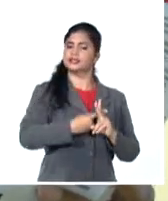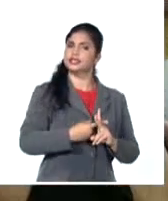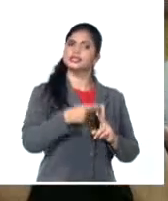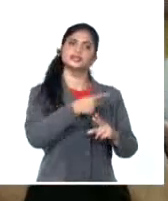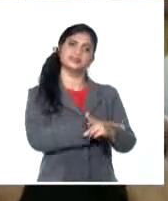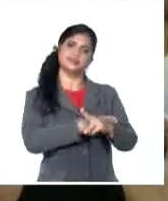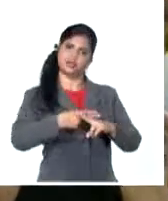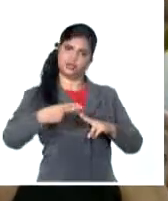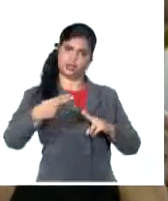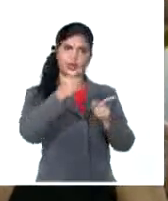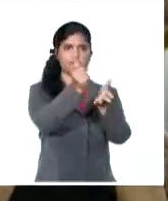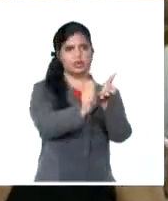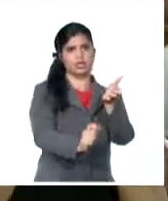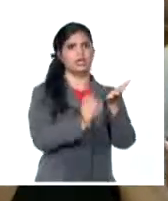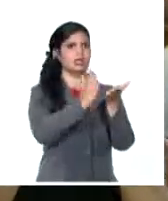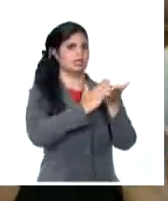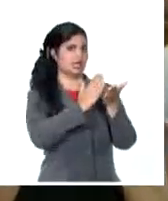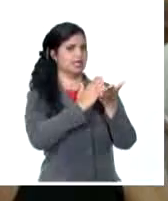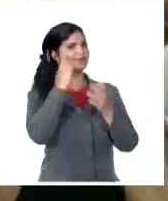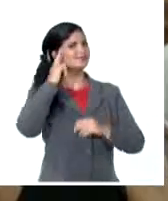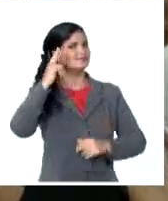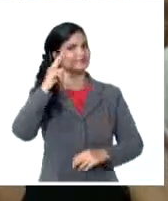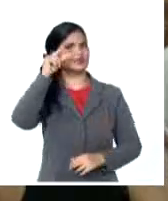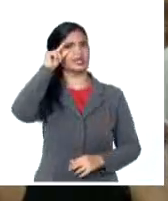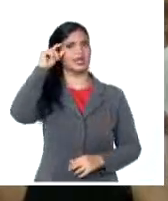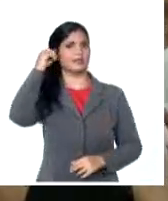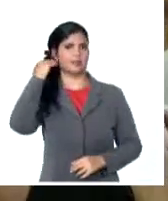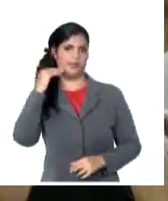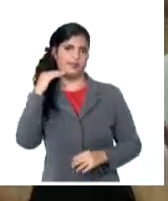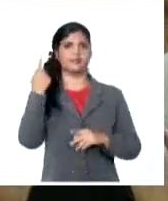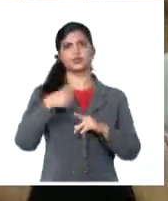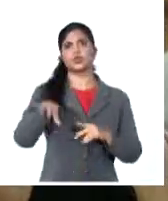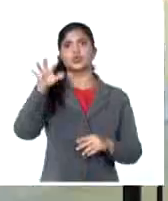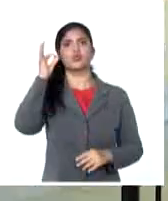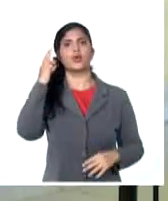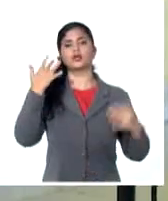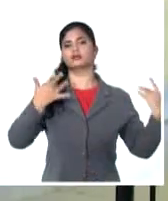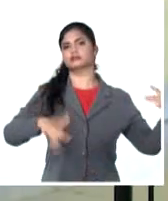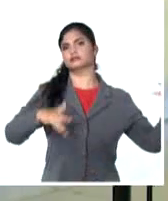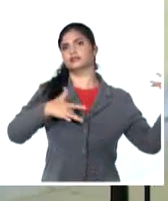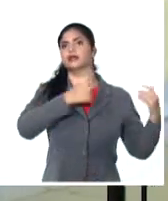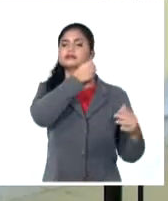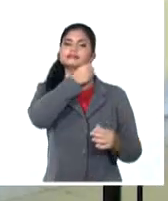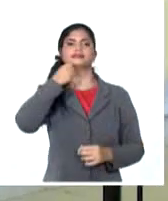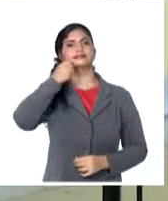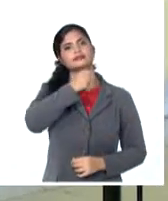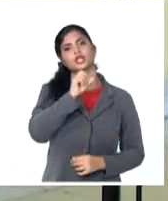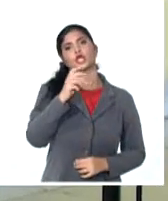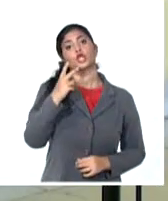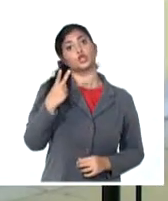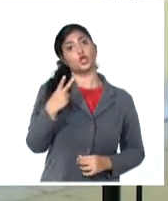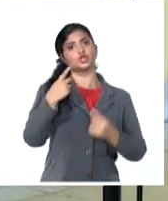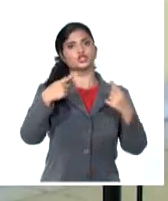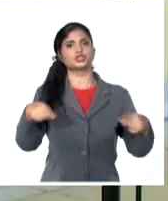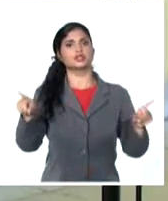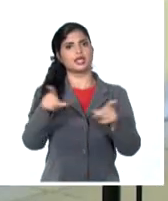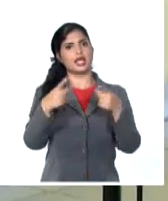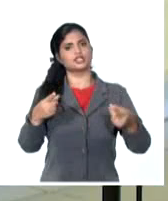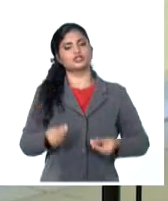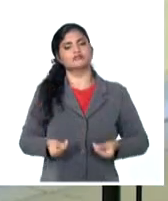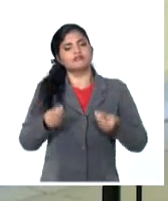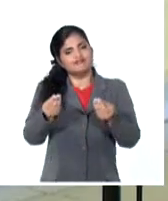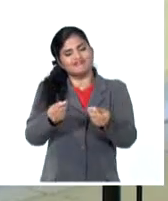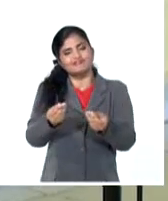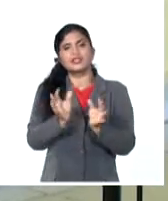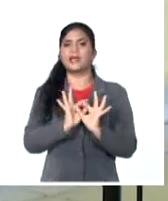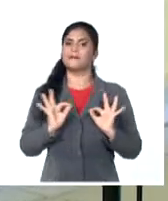en junio. Asimismo, la cantautora Marta Campos interpretó dos temas que dedicó a las mujeres y de manera especial a